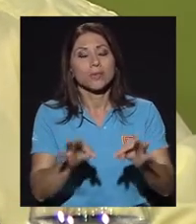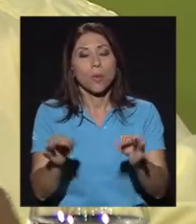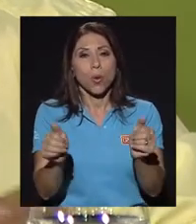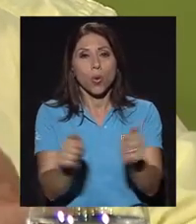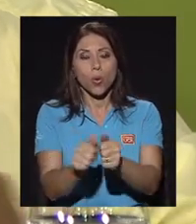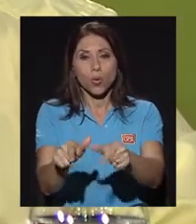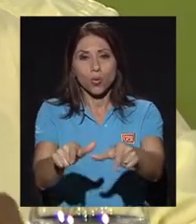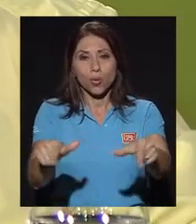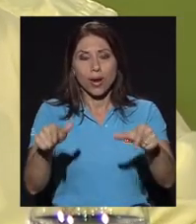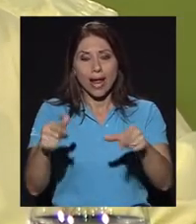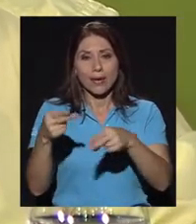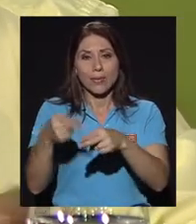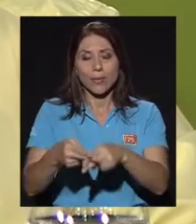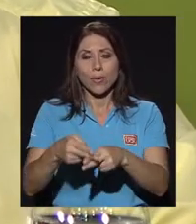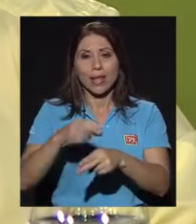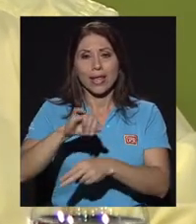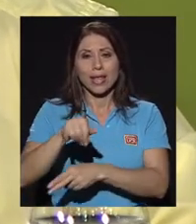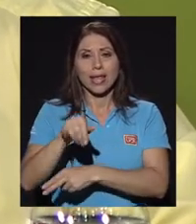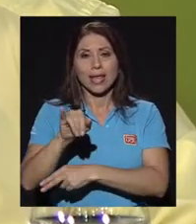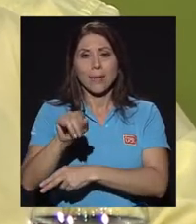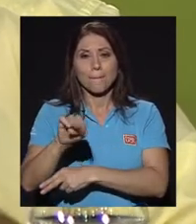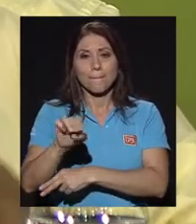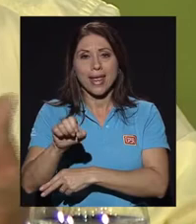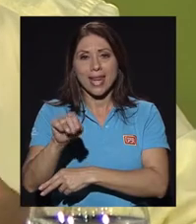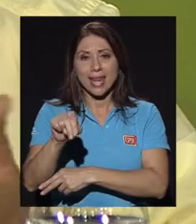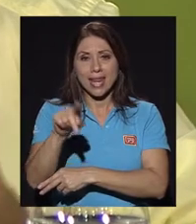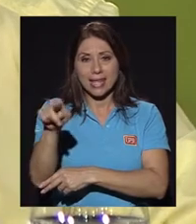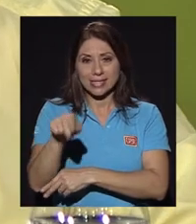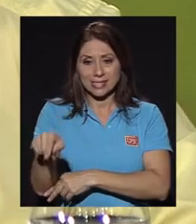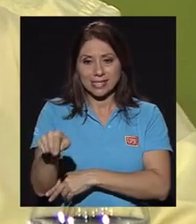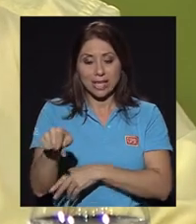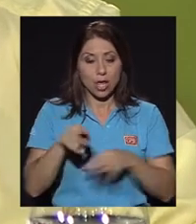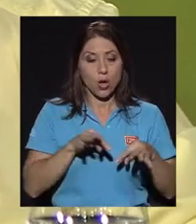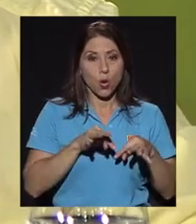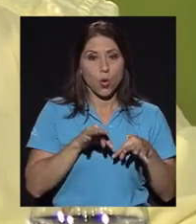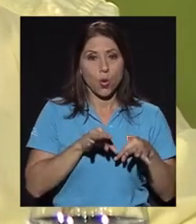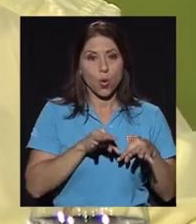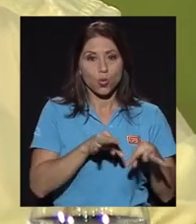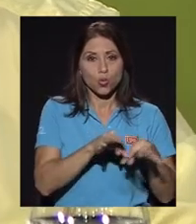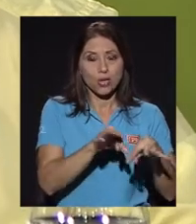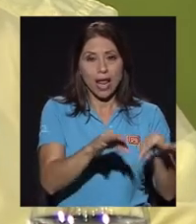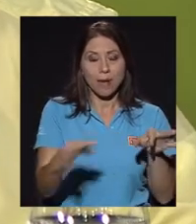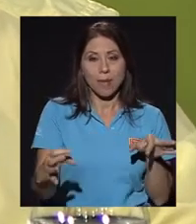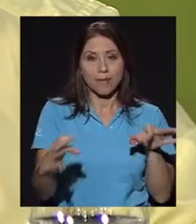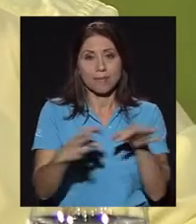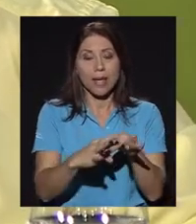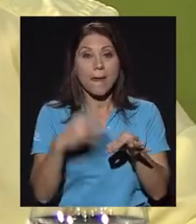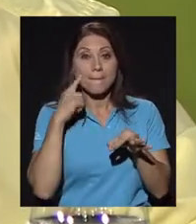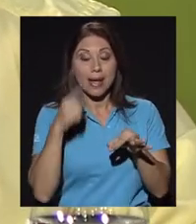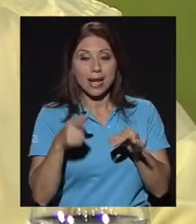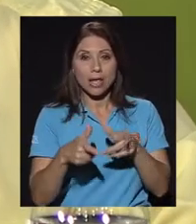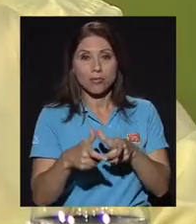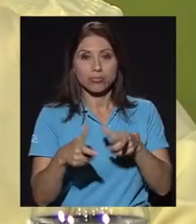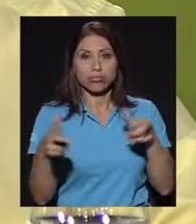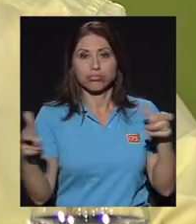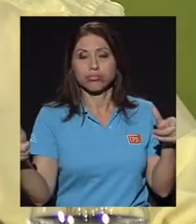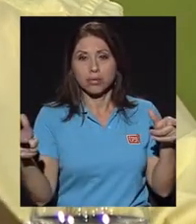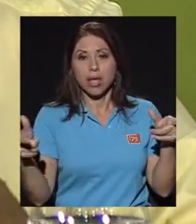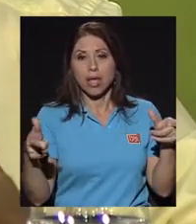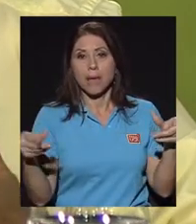área de Jiménez, Turrialba Jiménez, para poder ampliar el rango del anillo turístico